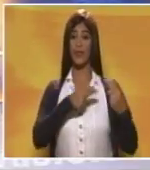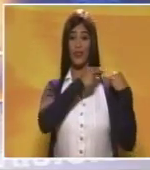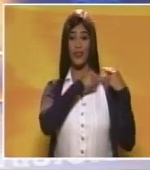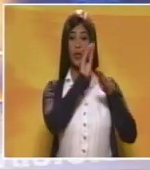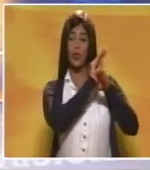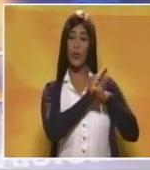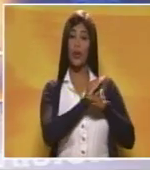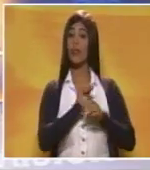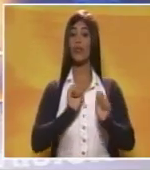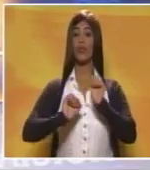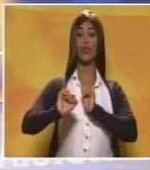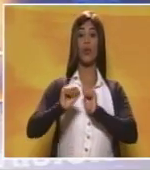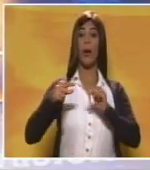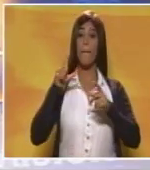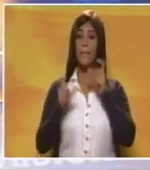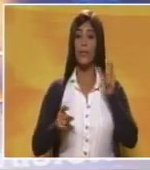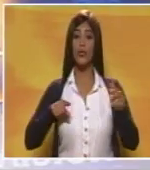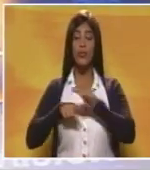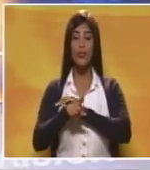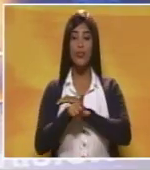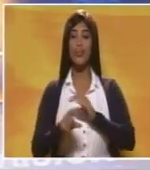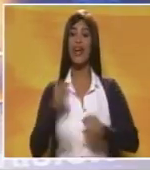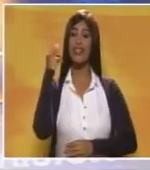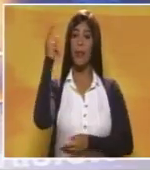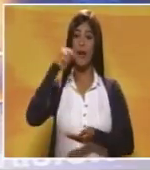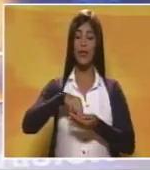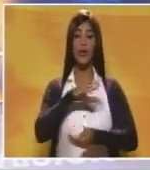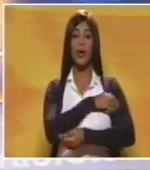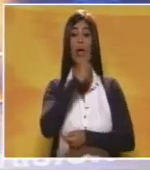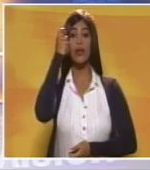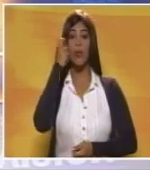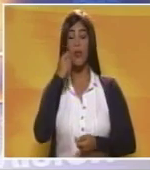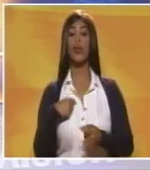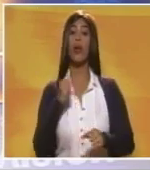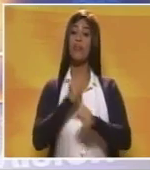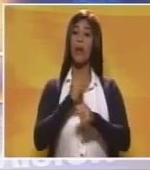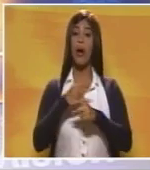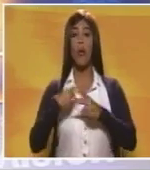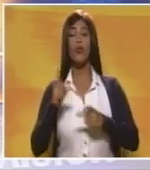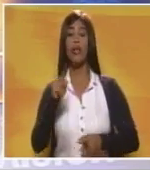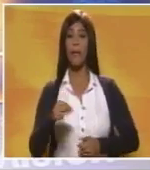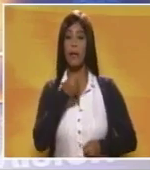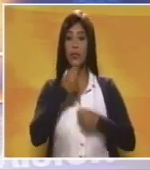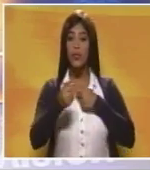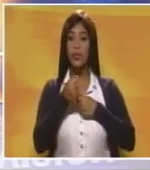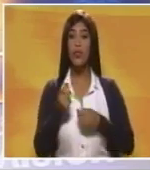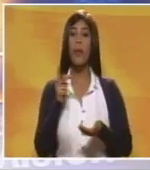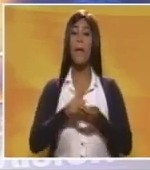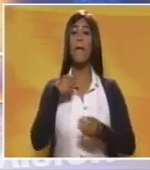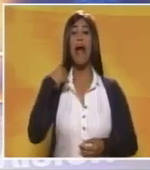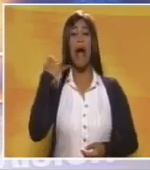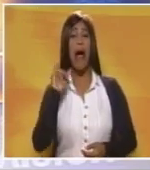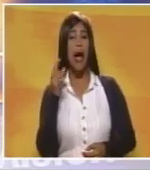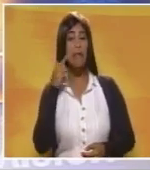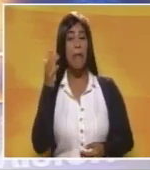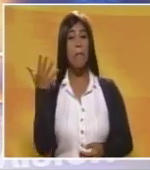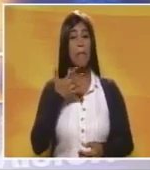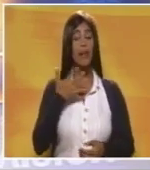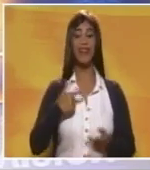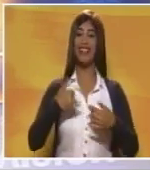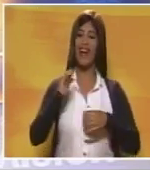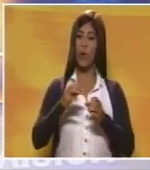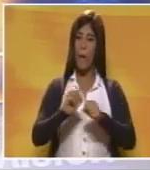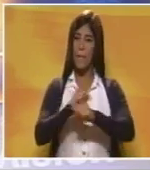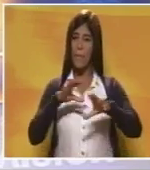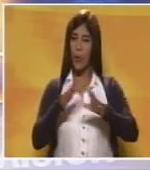seguridad impiden el acceso al Palacio Federal Legislativo a diputados, personal administrativo y medios de comunicación por la presunta presencia de un